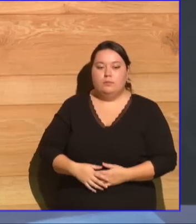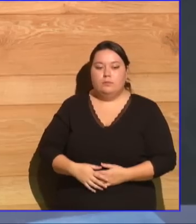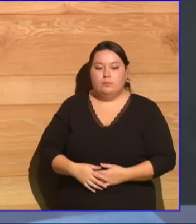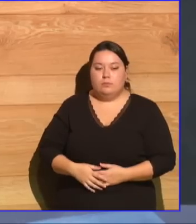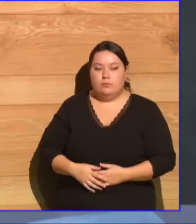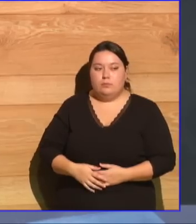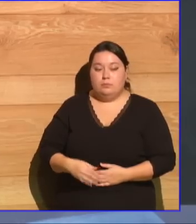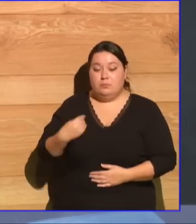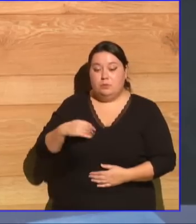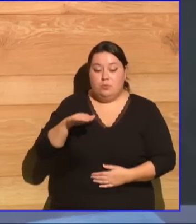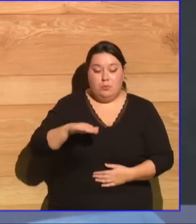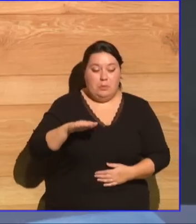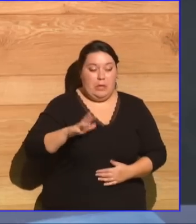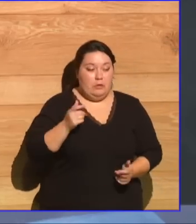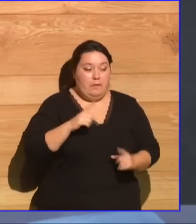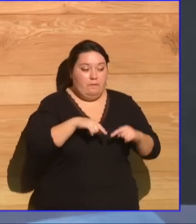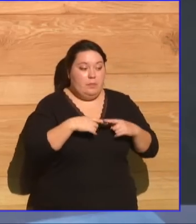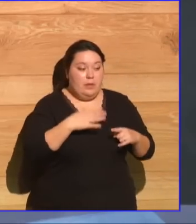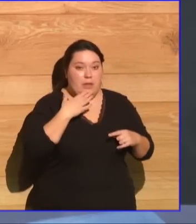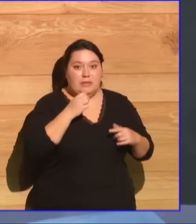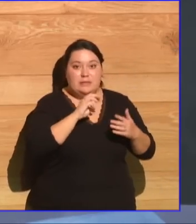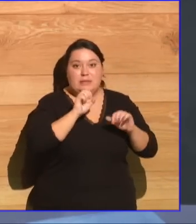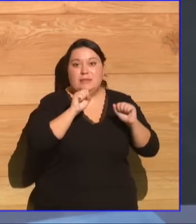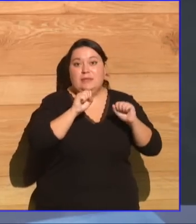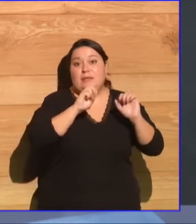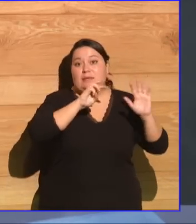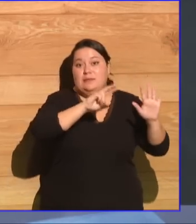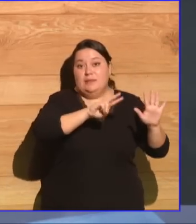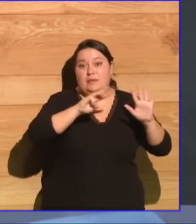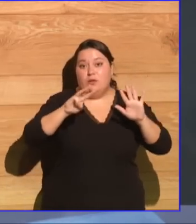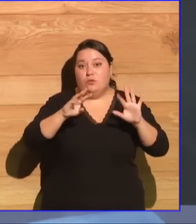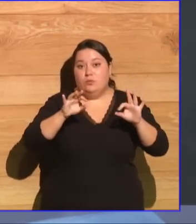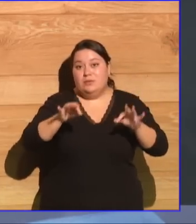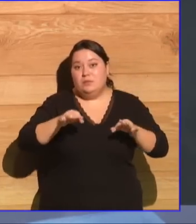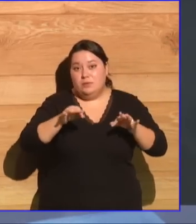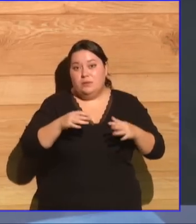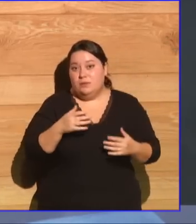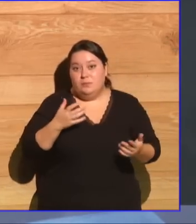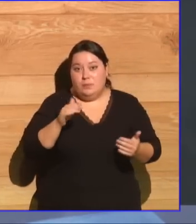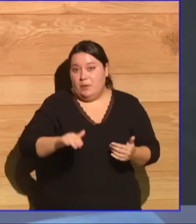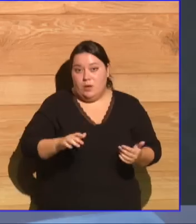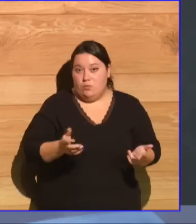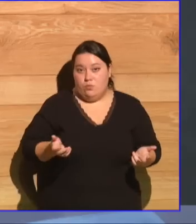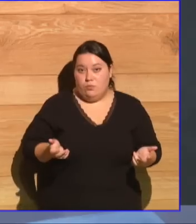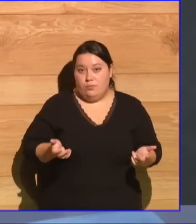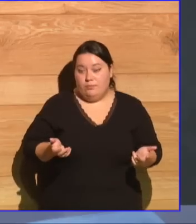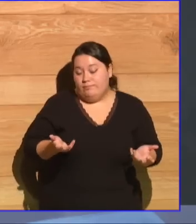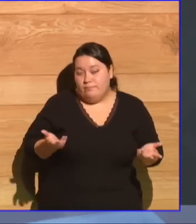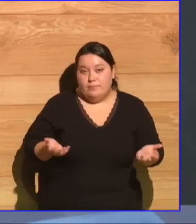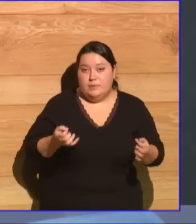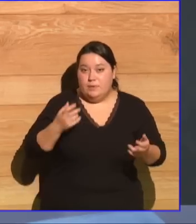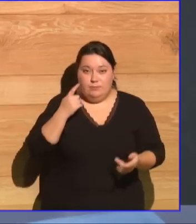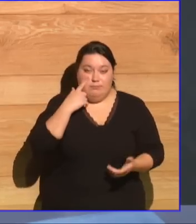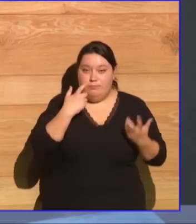mismo modo que el pequeño de la familia, cuando tiene 78 años, sigue siendo el pequeño. Y se acaba filtrando y notando en muchos